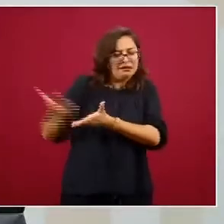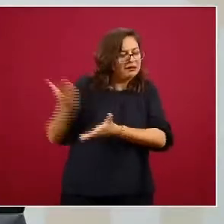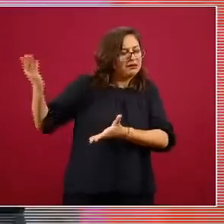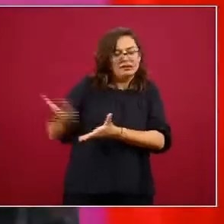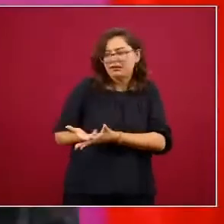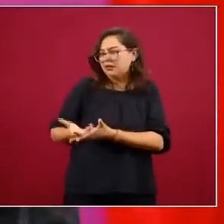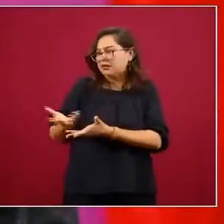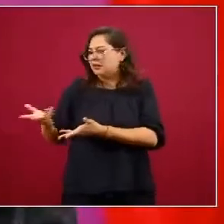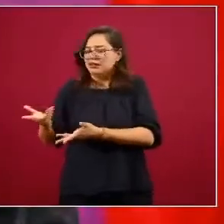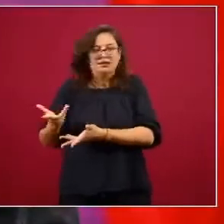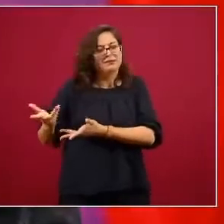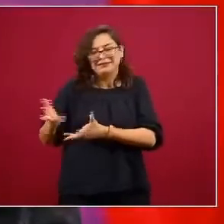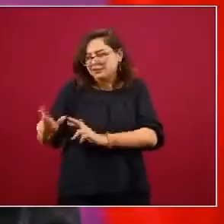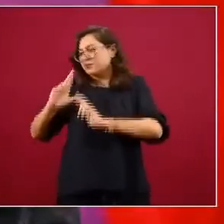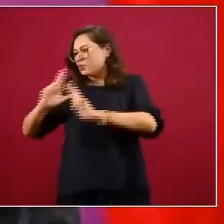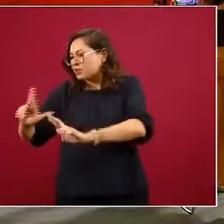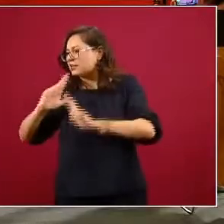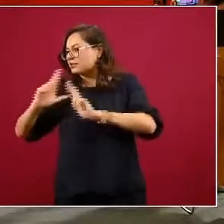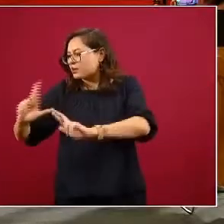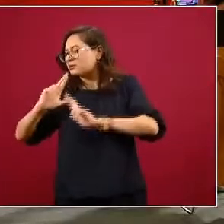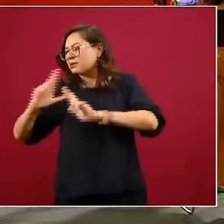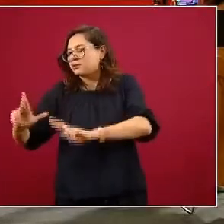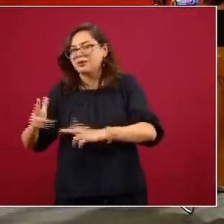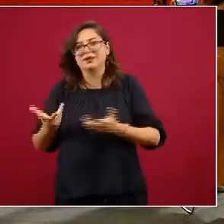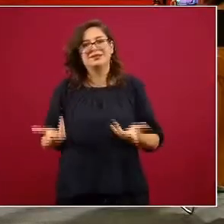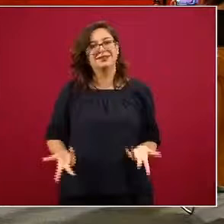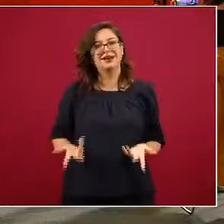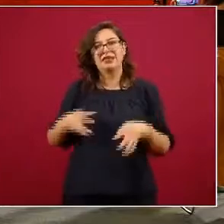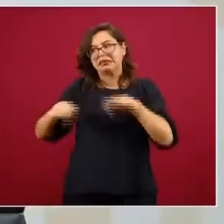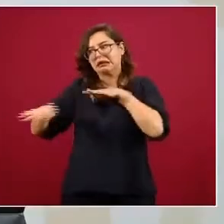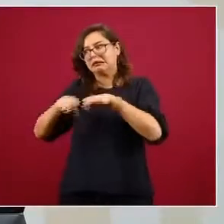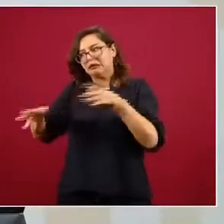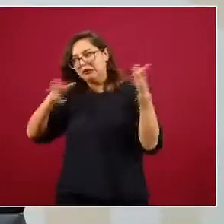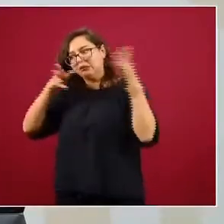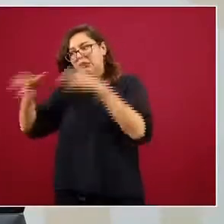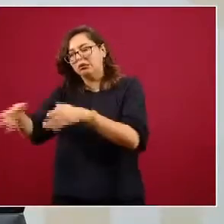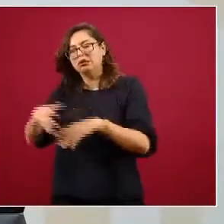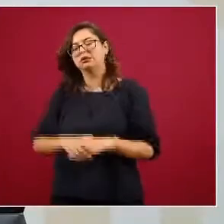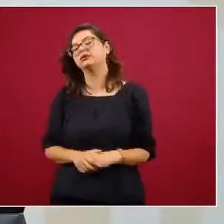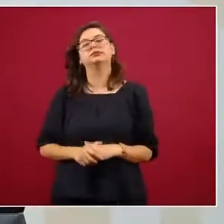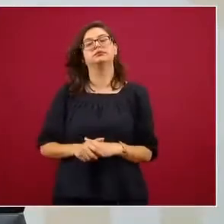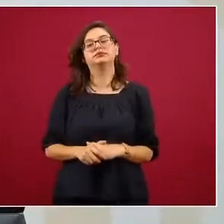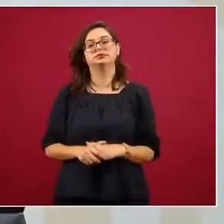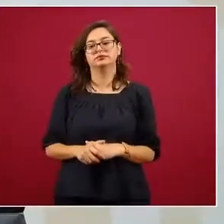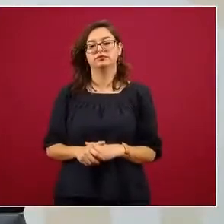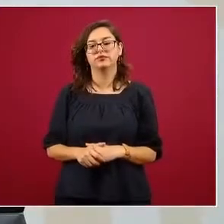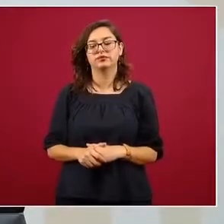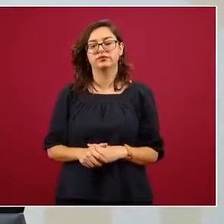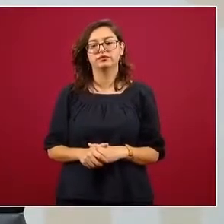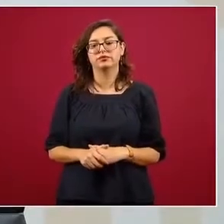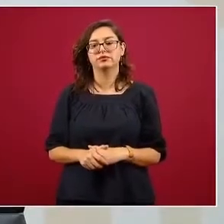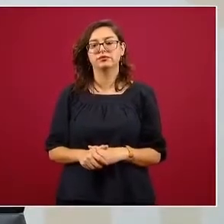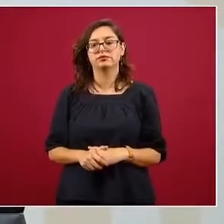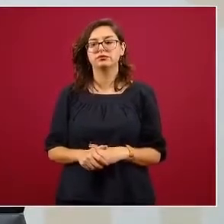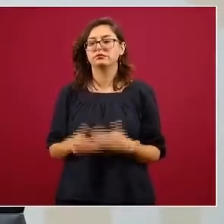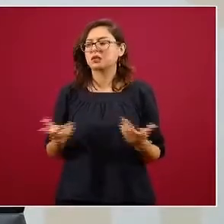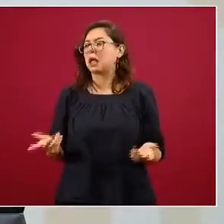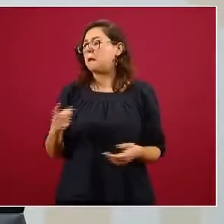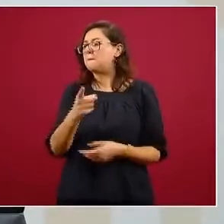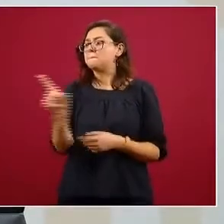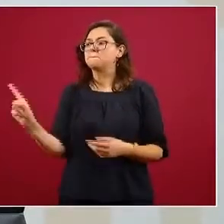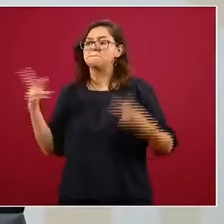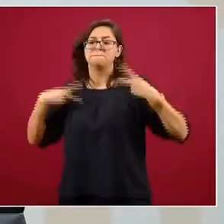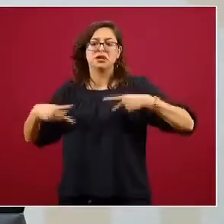legales que nos llegan. Una parte de estos recursos legales llegan por distintos ciudadanos